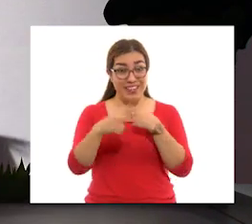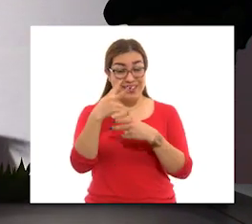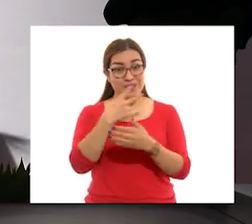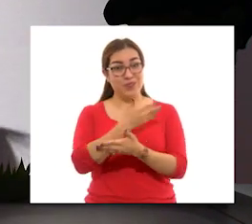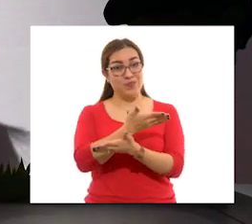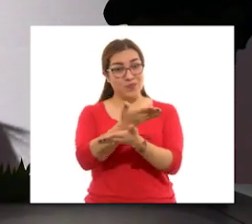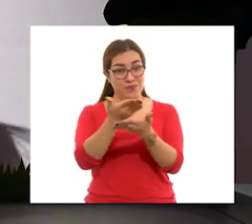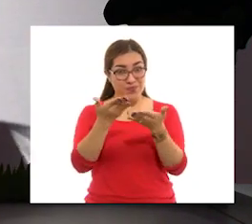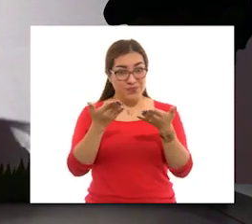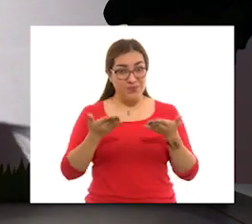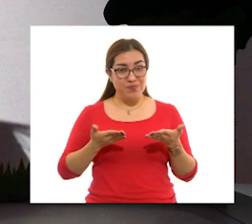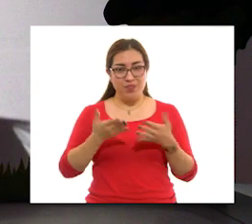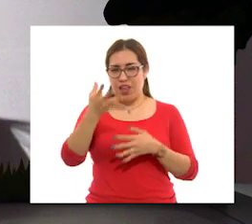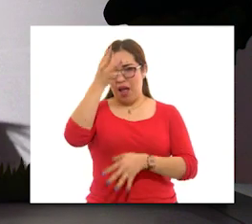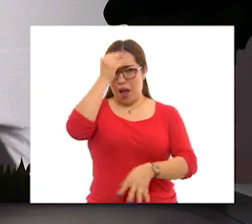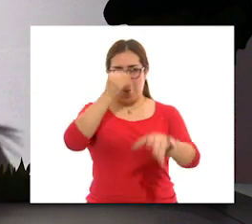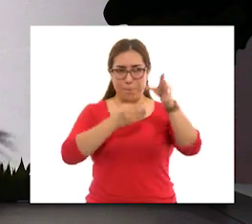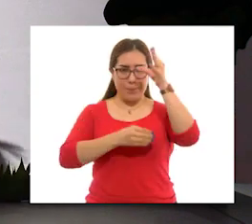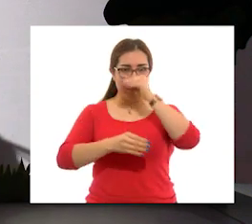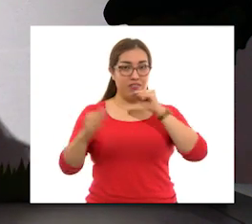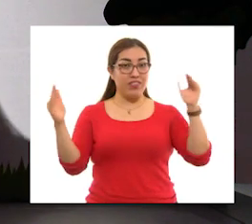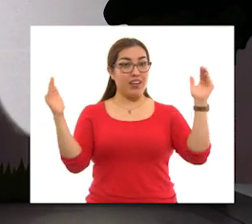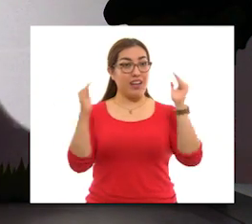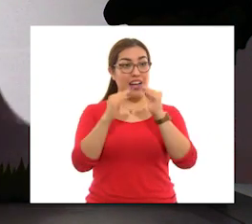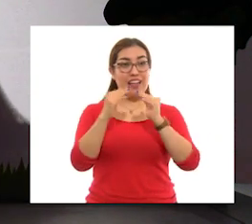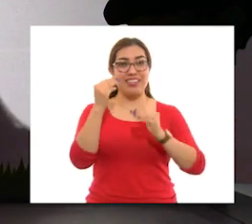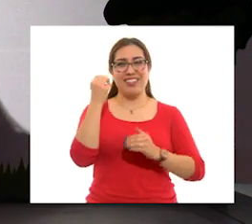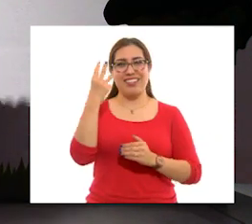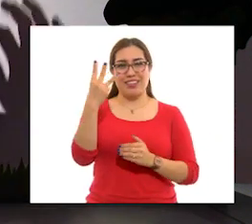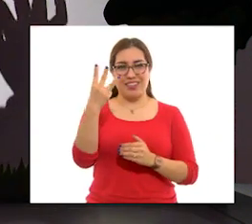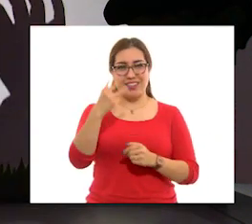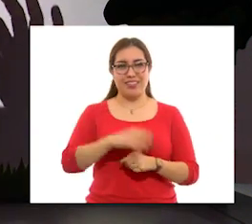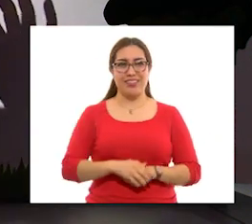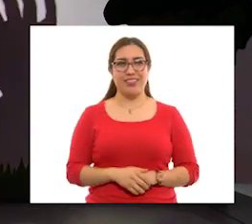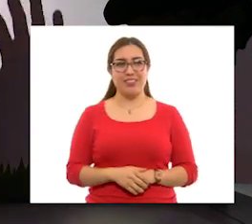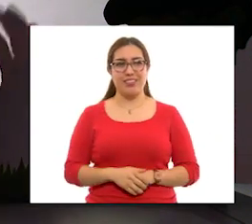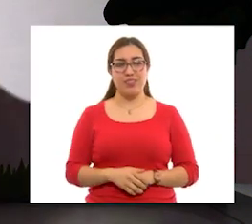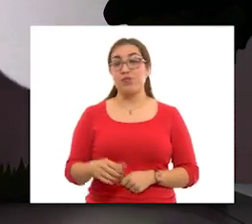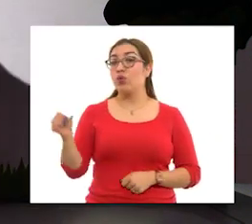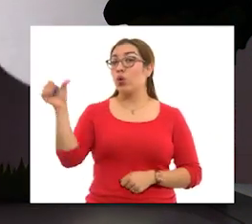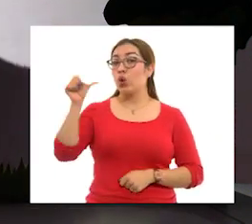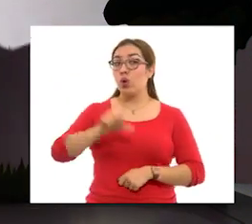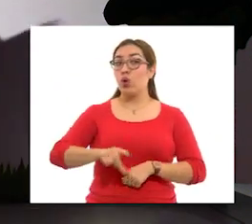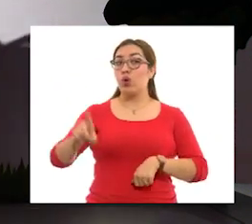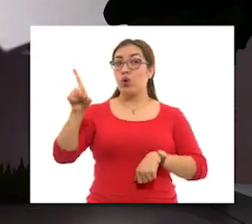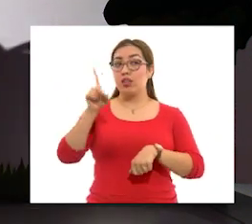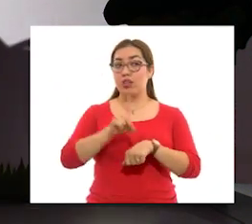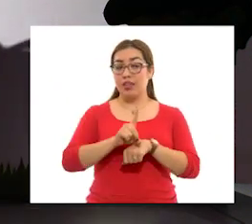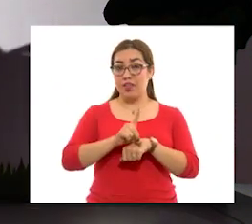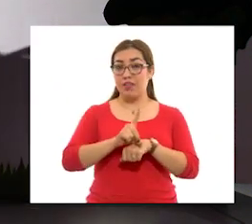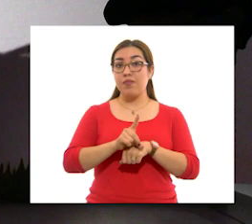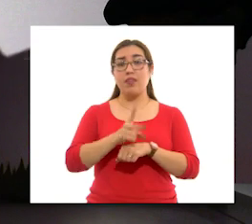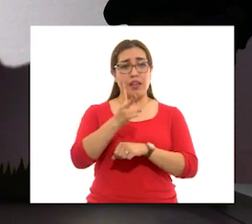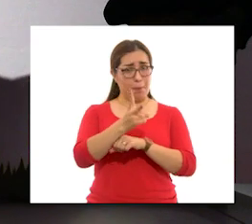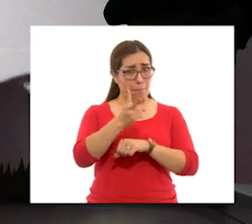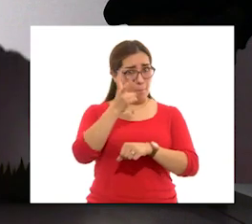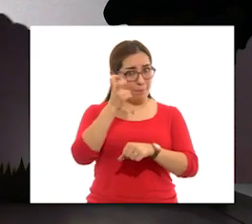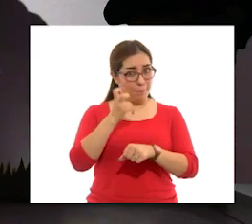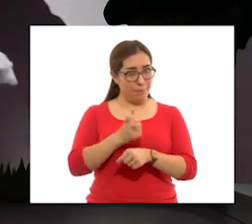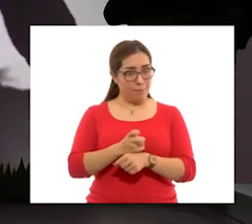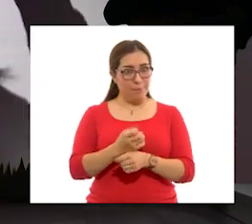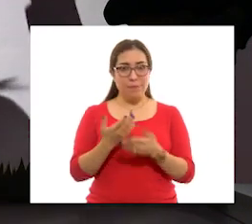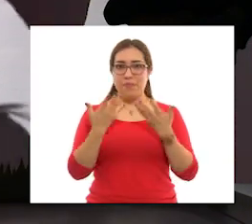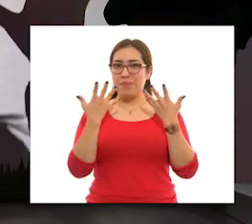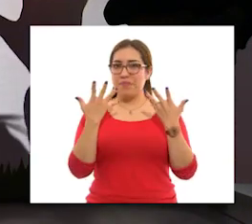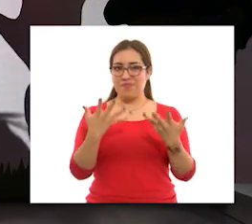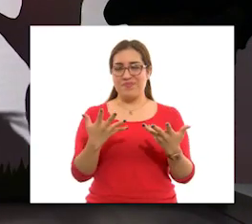bienvenidos a Aprende en Casa 3! ¡Bienvenidas y El día de hoy les invitamos a disfrutar de una